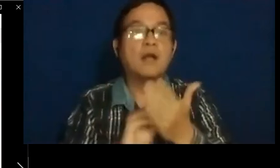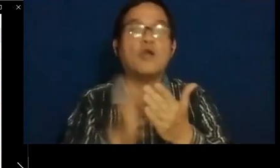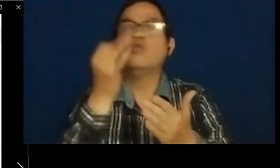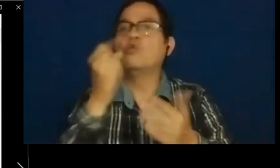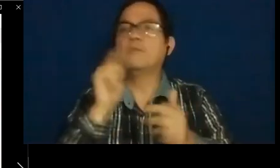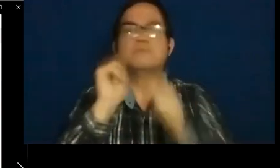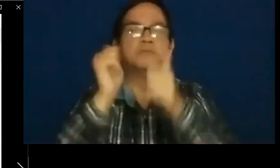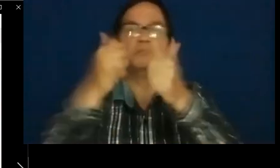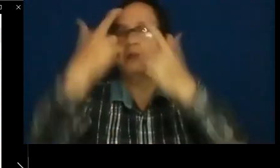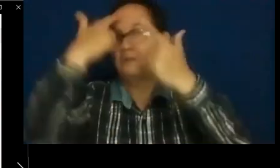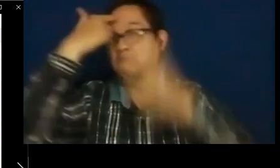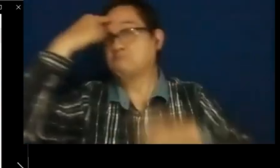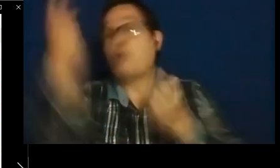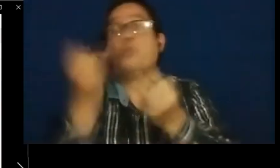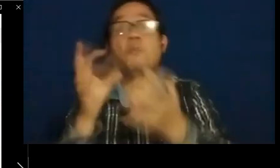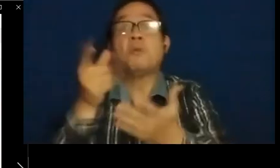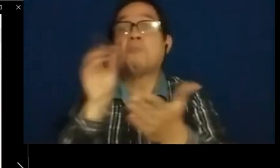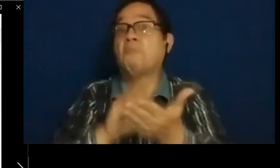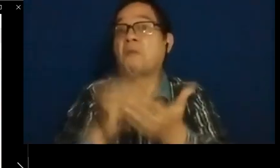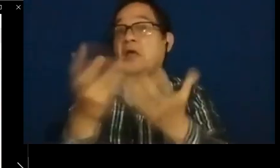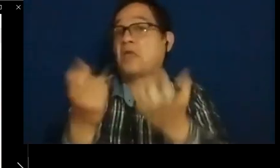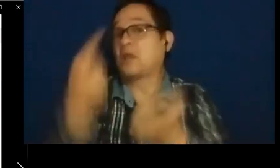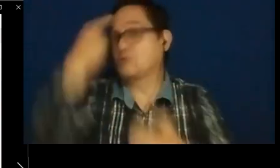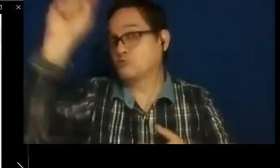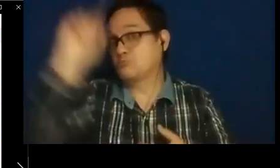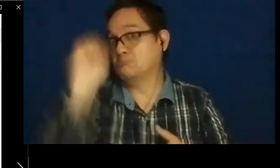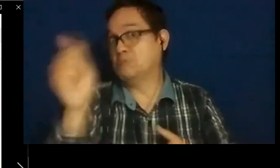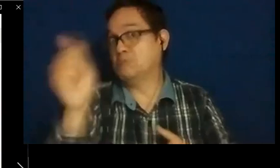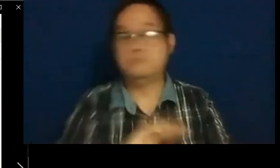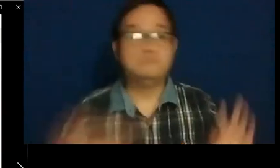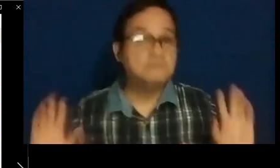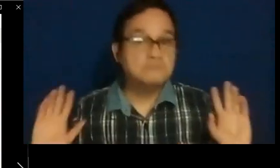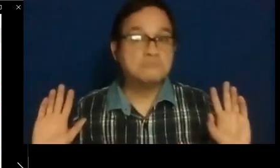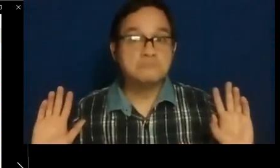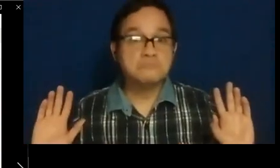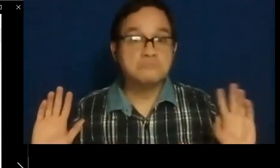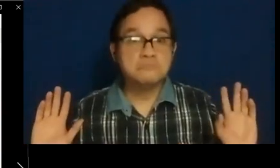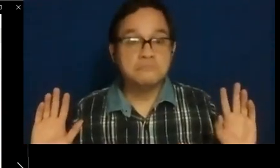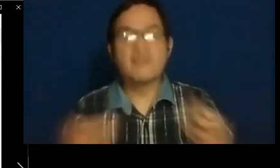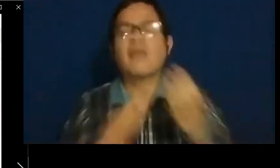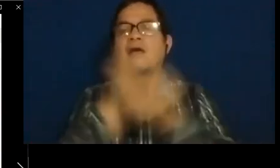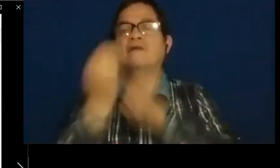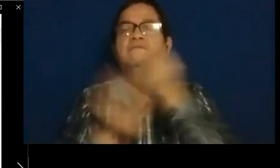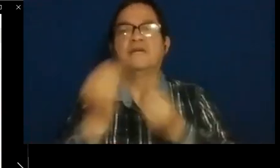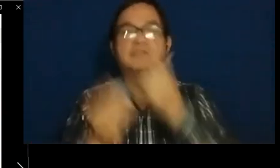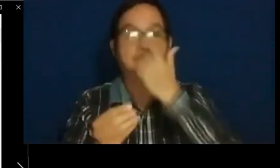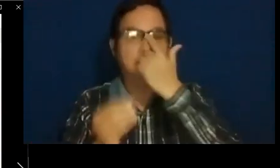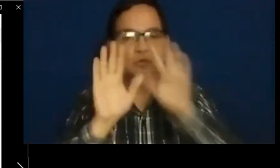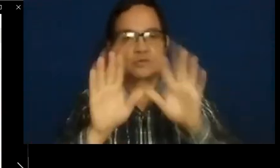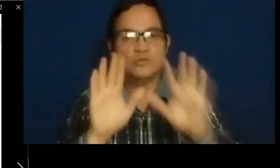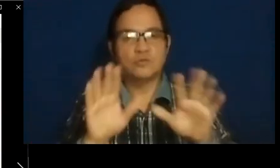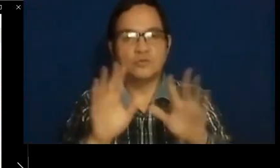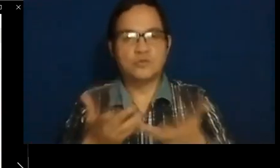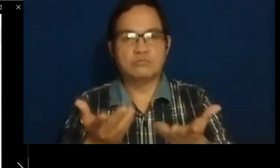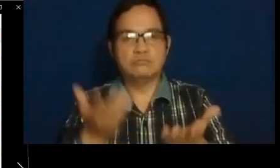libre albedrío, lo que usted quiera poner ahí, ¿listo? Y lo que va a hacer es con esos datos de